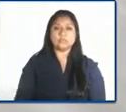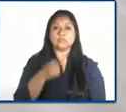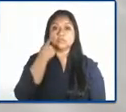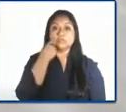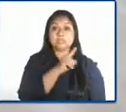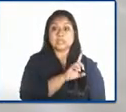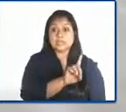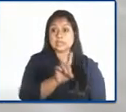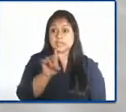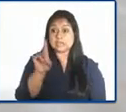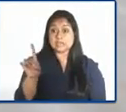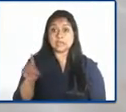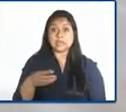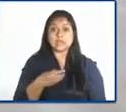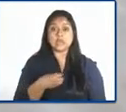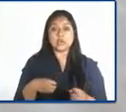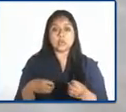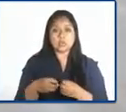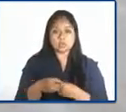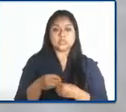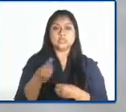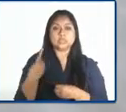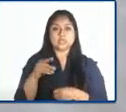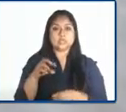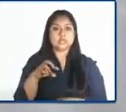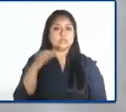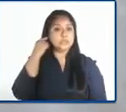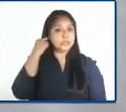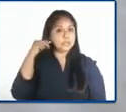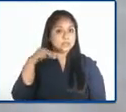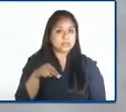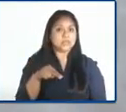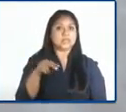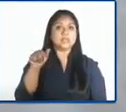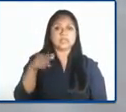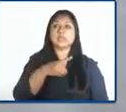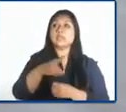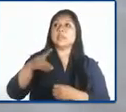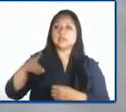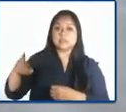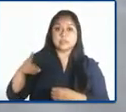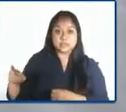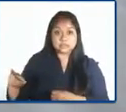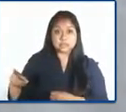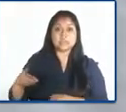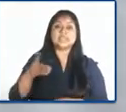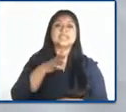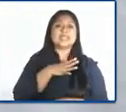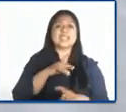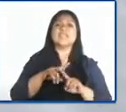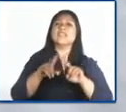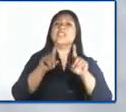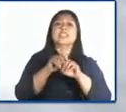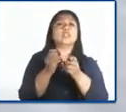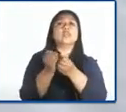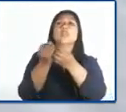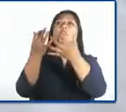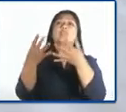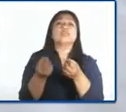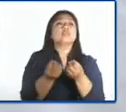las delegaciones con las que cuenta la Procuraduría General de la Nación en el interior de la República tienen diferente número de personal,